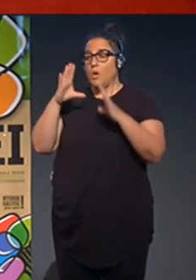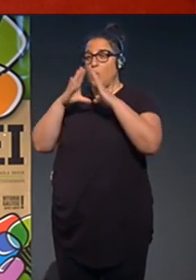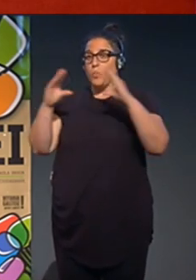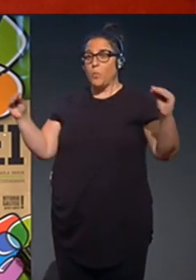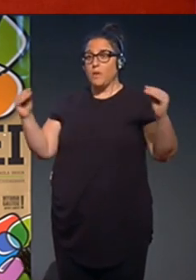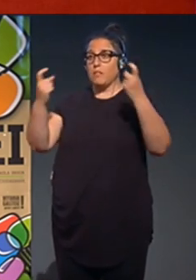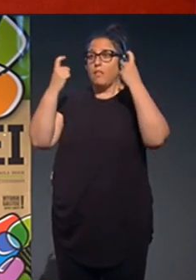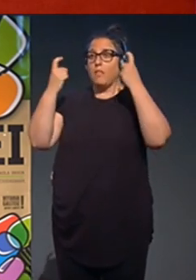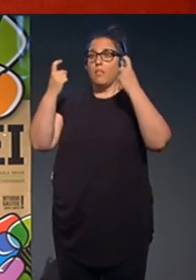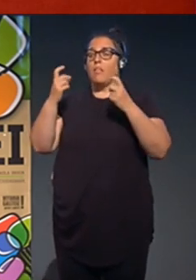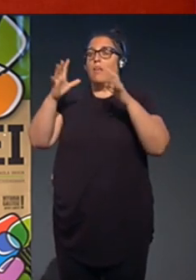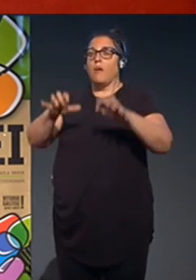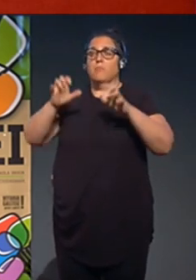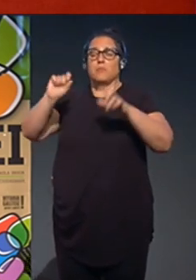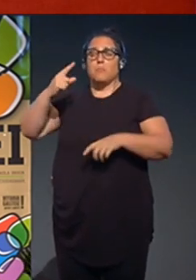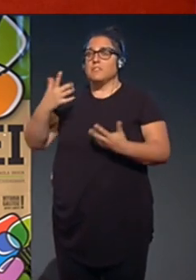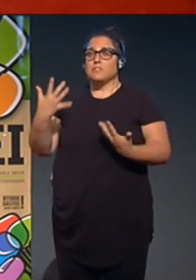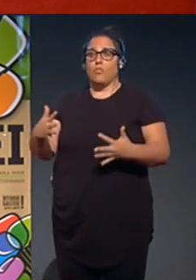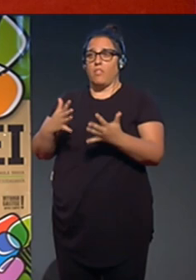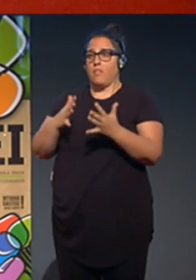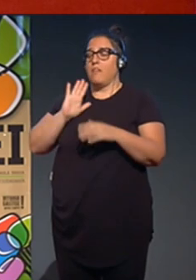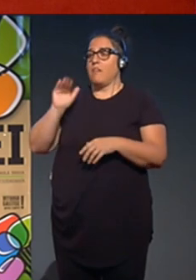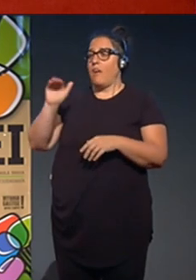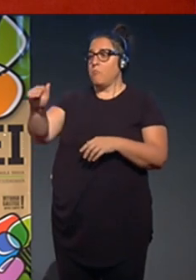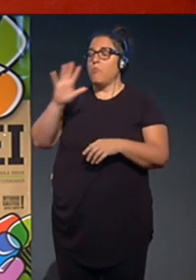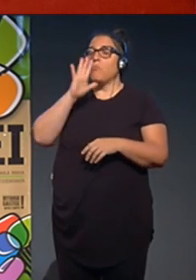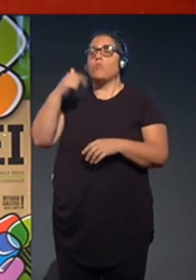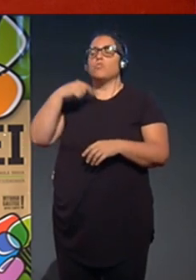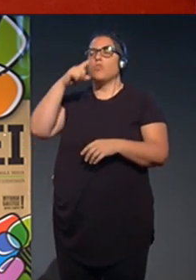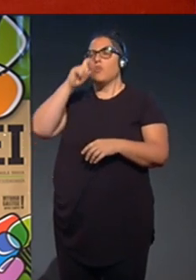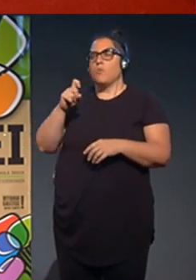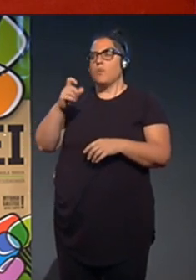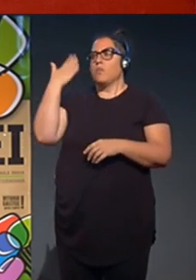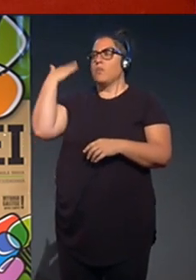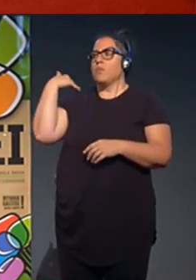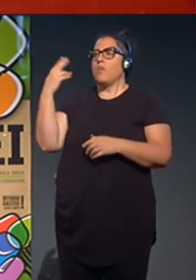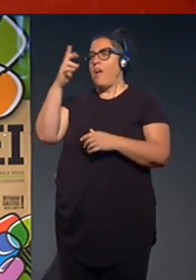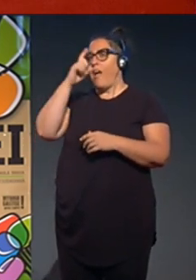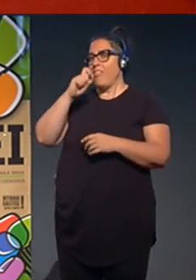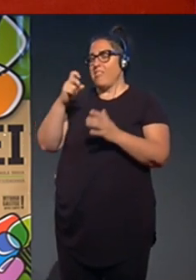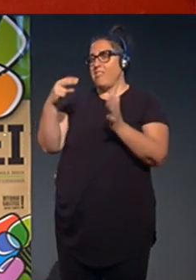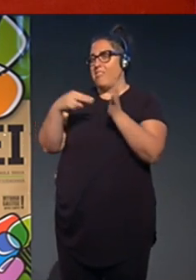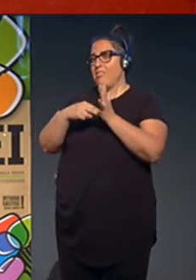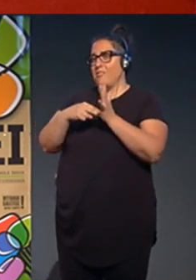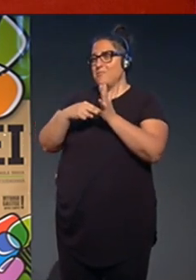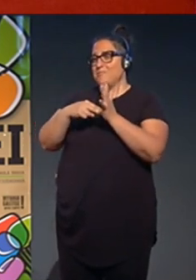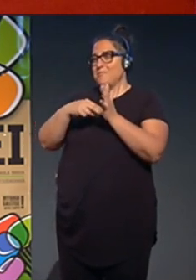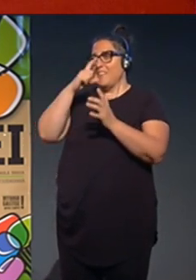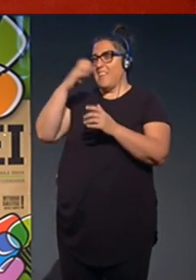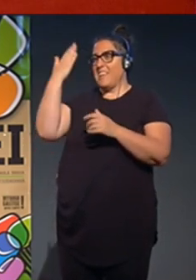campo y en ese sentido recuerdo una frase de cicerón de hace 2000 años Cuando